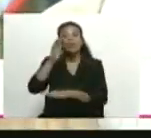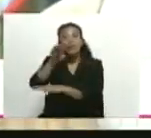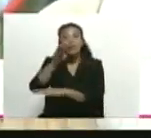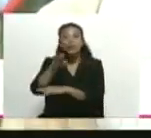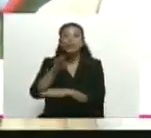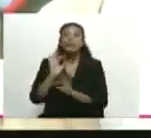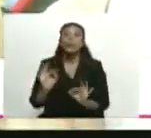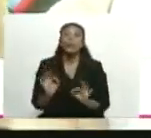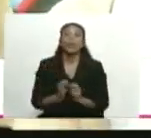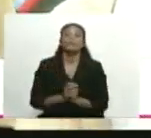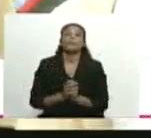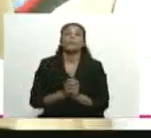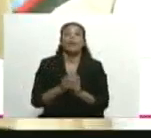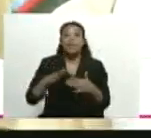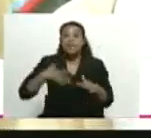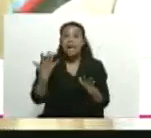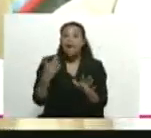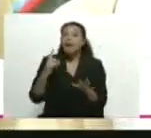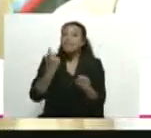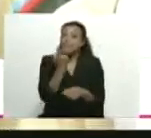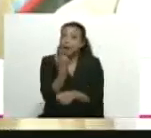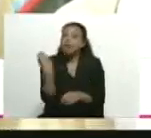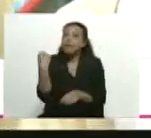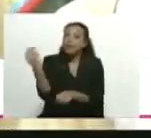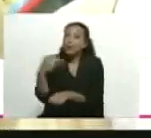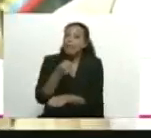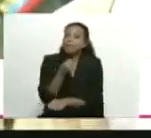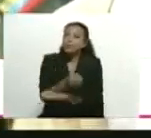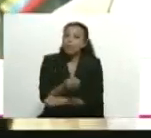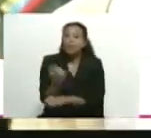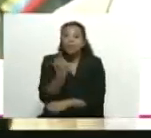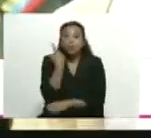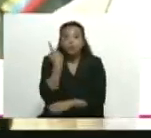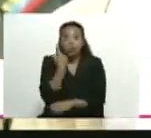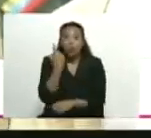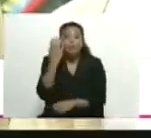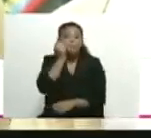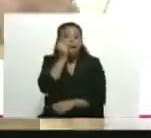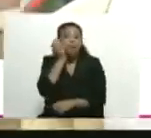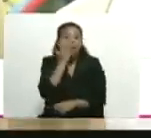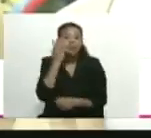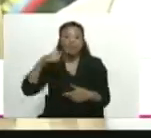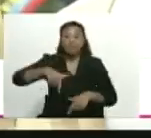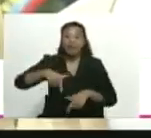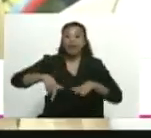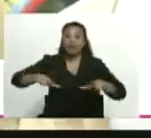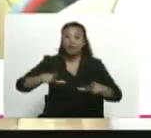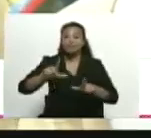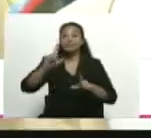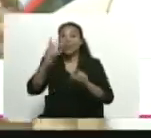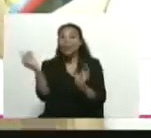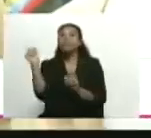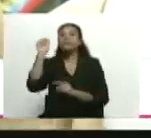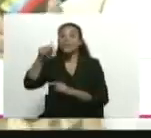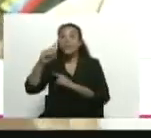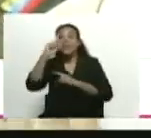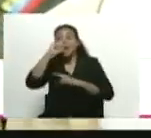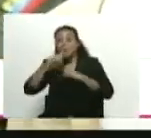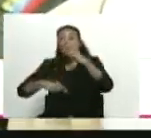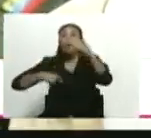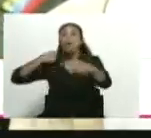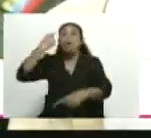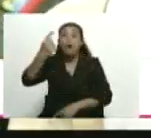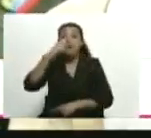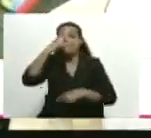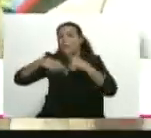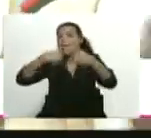de todas las promociones que quedan pendientes, que no solamente usted sea el padrino de promoción de este año escolar, sino de todas